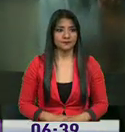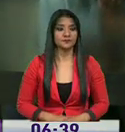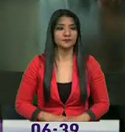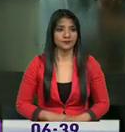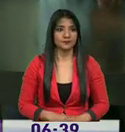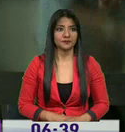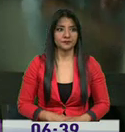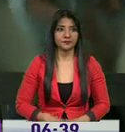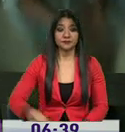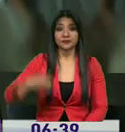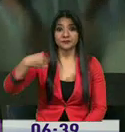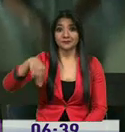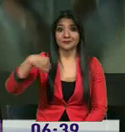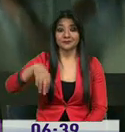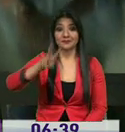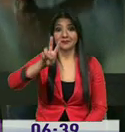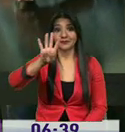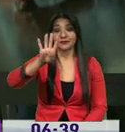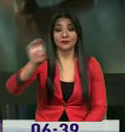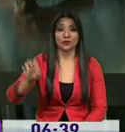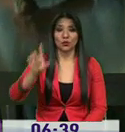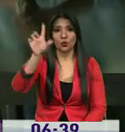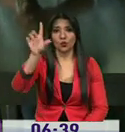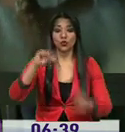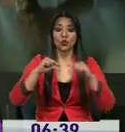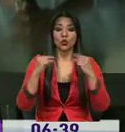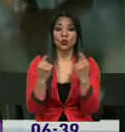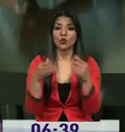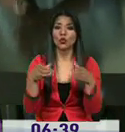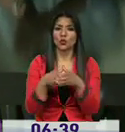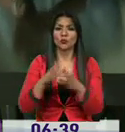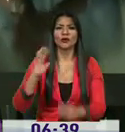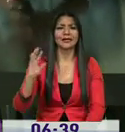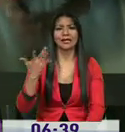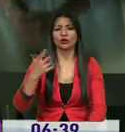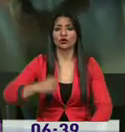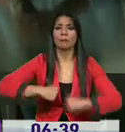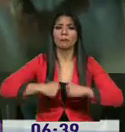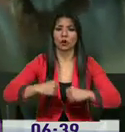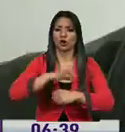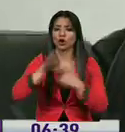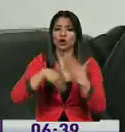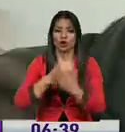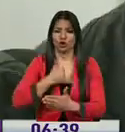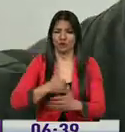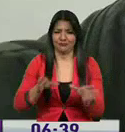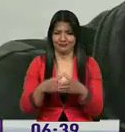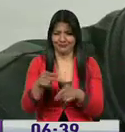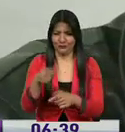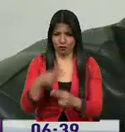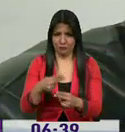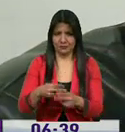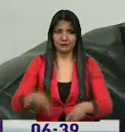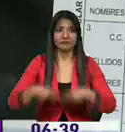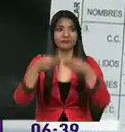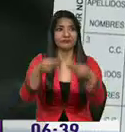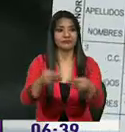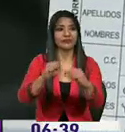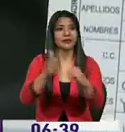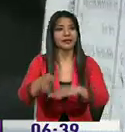Este miércoles 24 de julio, integrantes del colectivo Quinto Poder Somos Todos entregará en la Asamblea